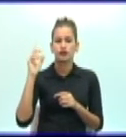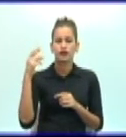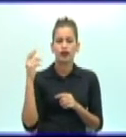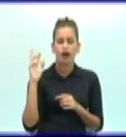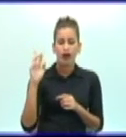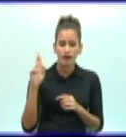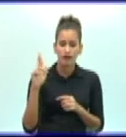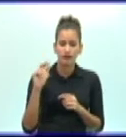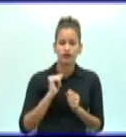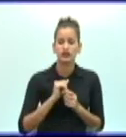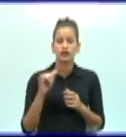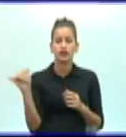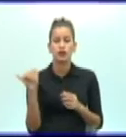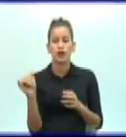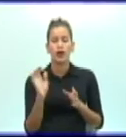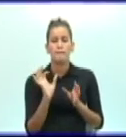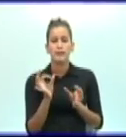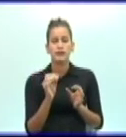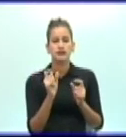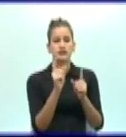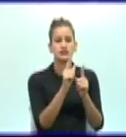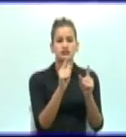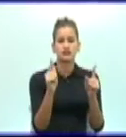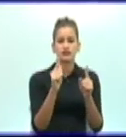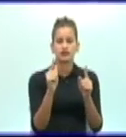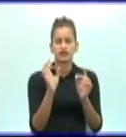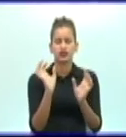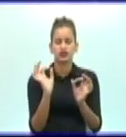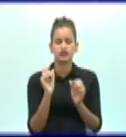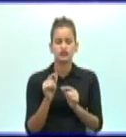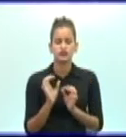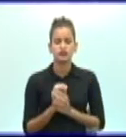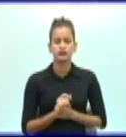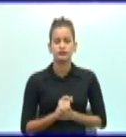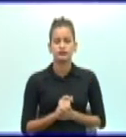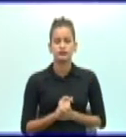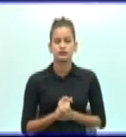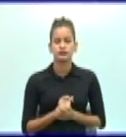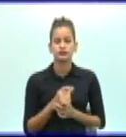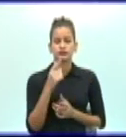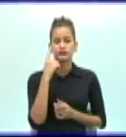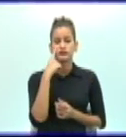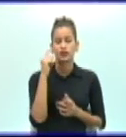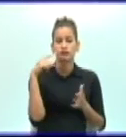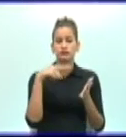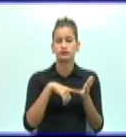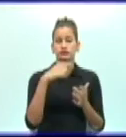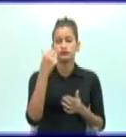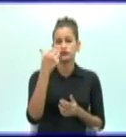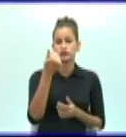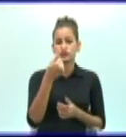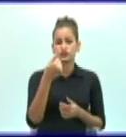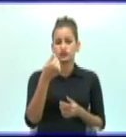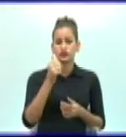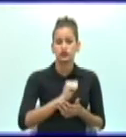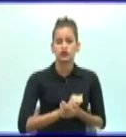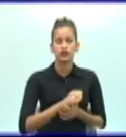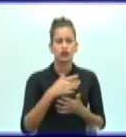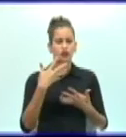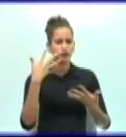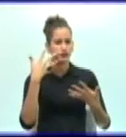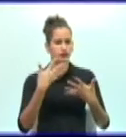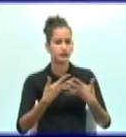de todo segmento determinado por un punto y su imagen. Observen el punto A y su imagen